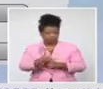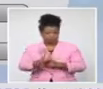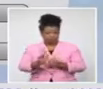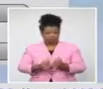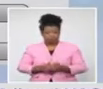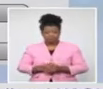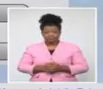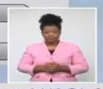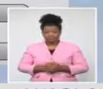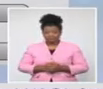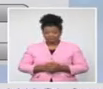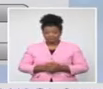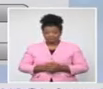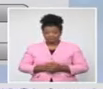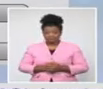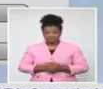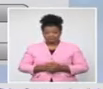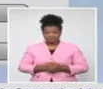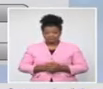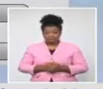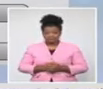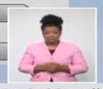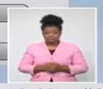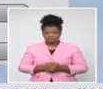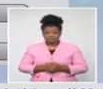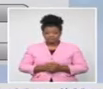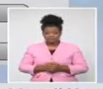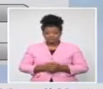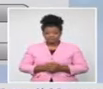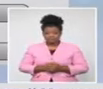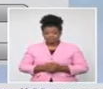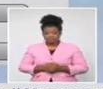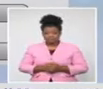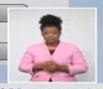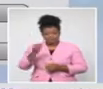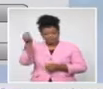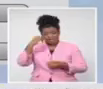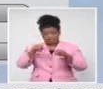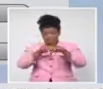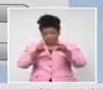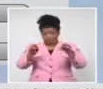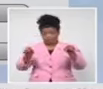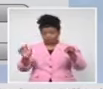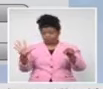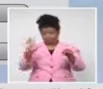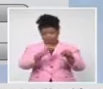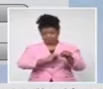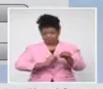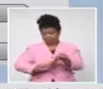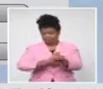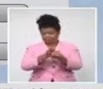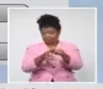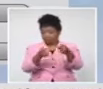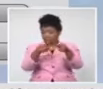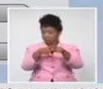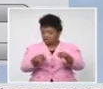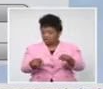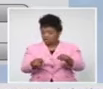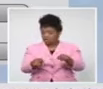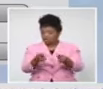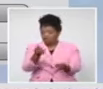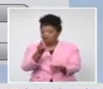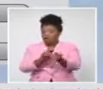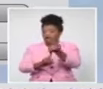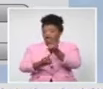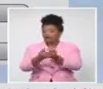transmisión mucho más elevada. Transmisión en toda Cuba, para no engañarnos, pero de todas formas hay lugares